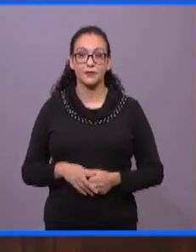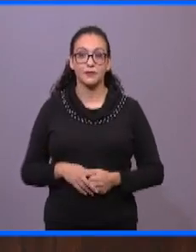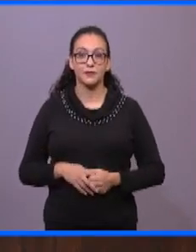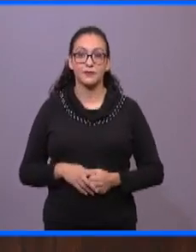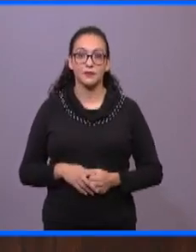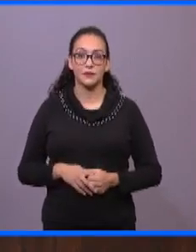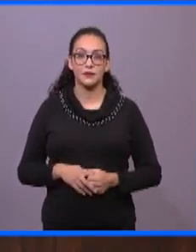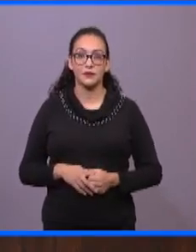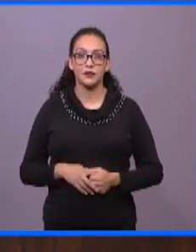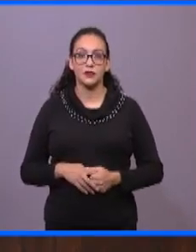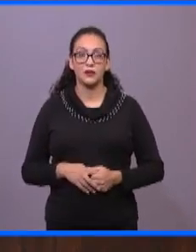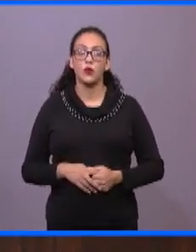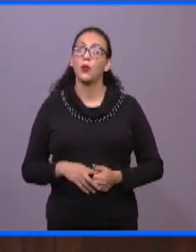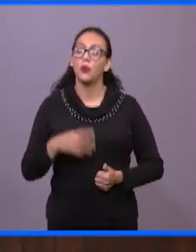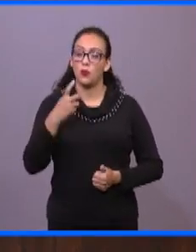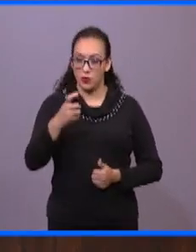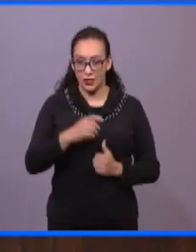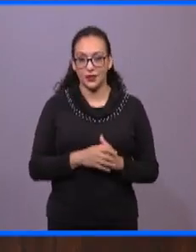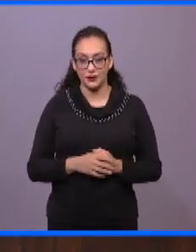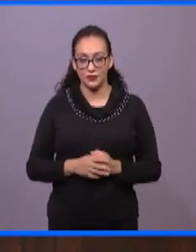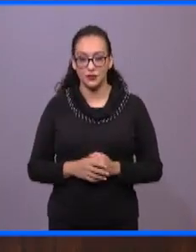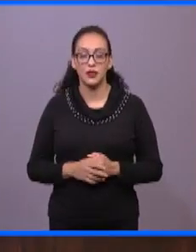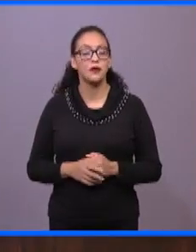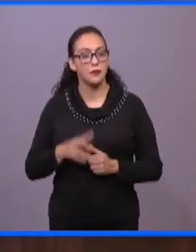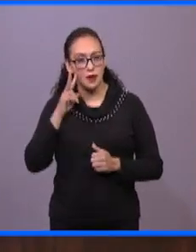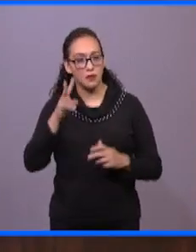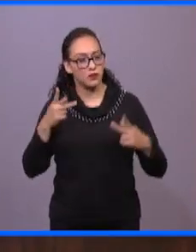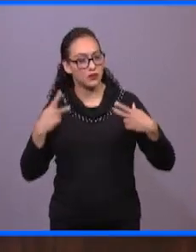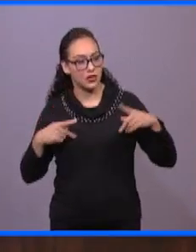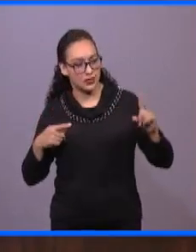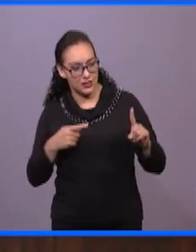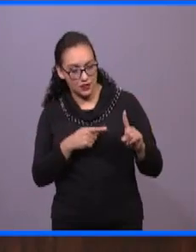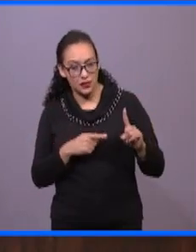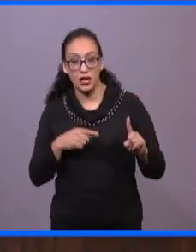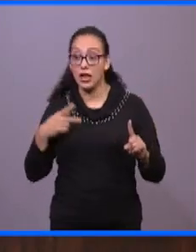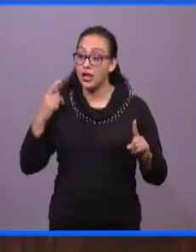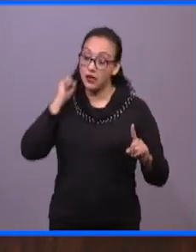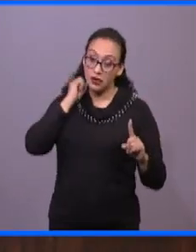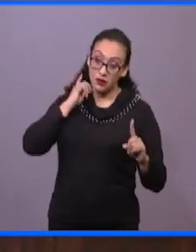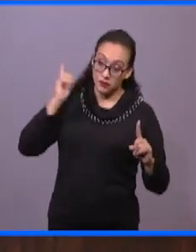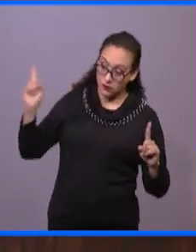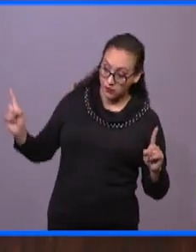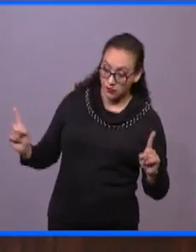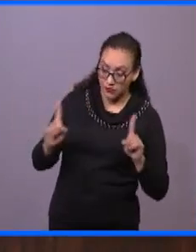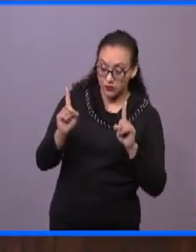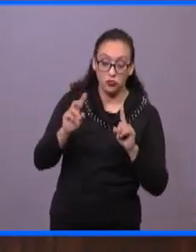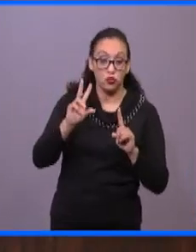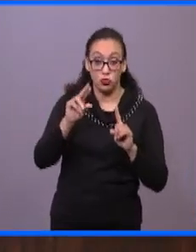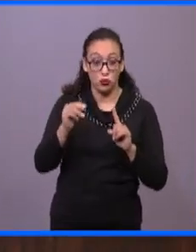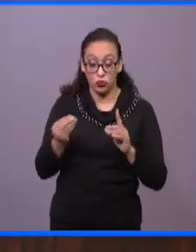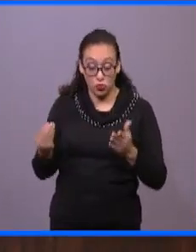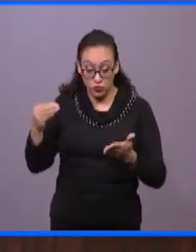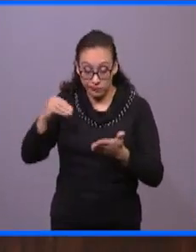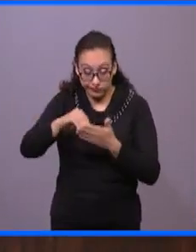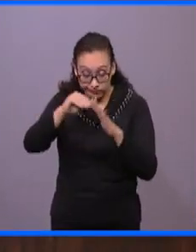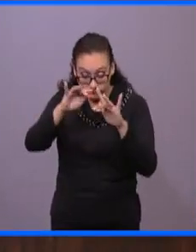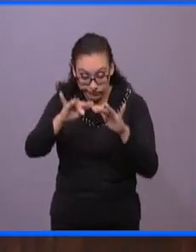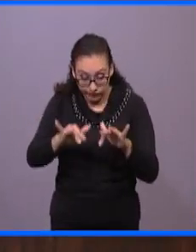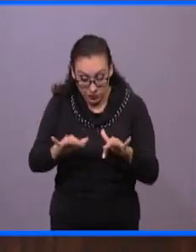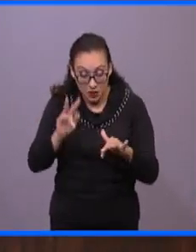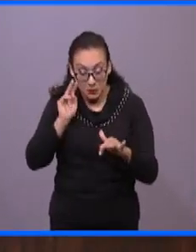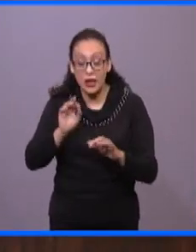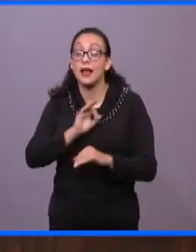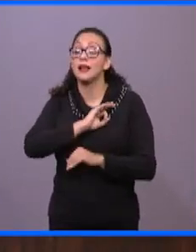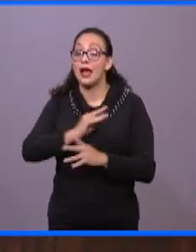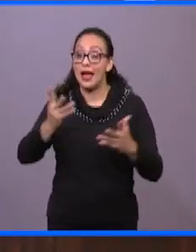ahí que si ni el constituyente ni el legislador optaron por establecer la posibilidad de que se lleve